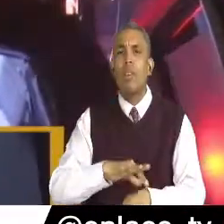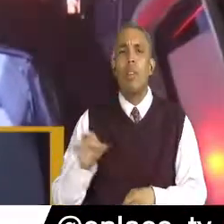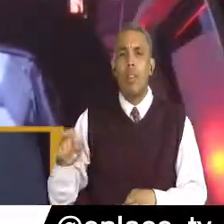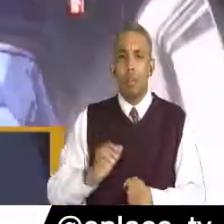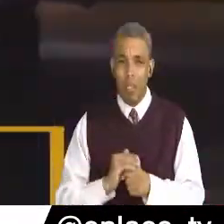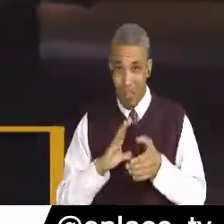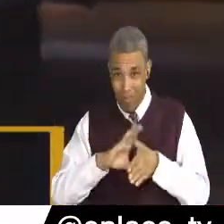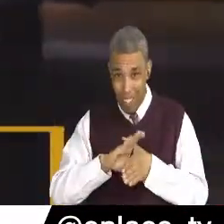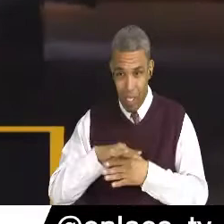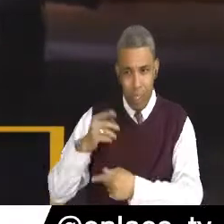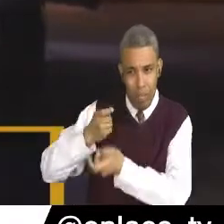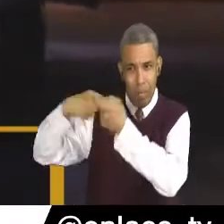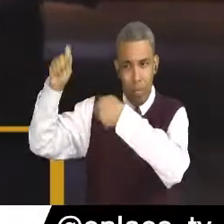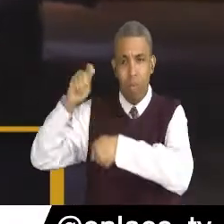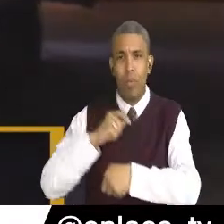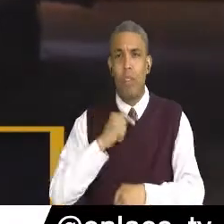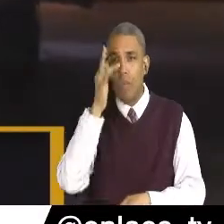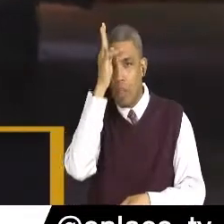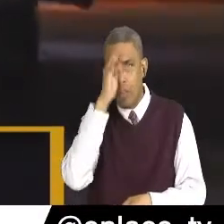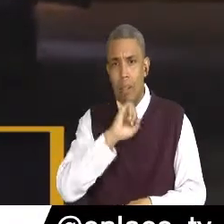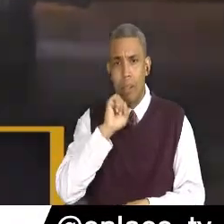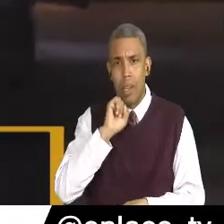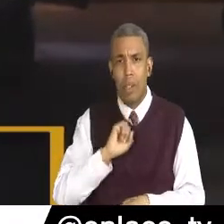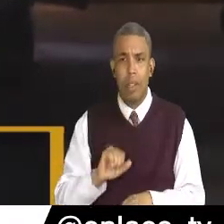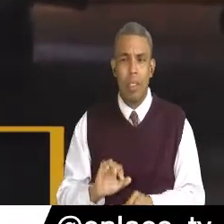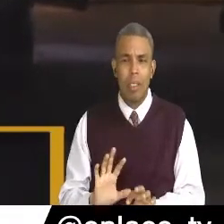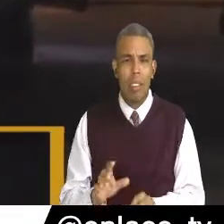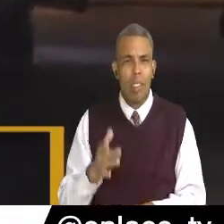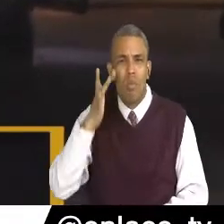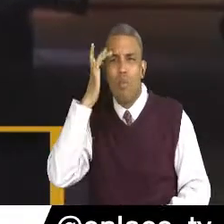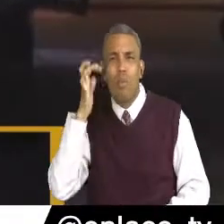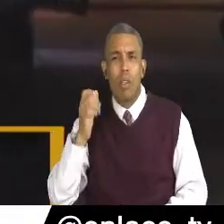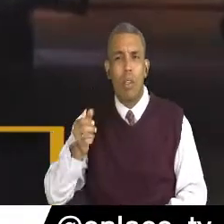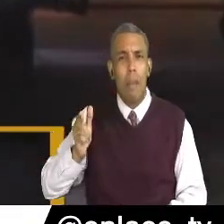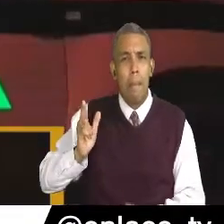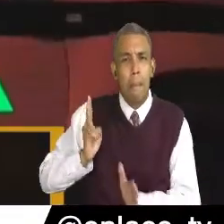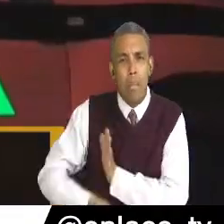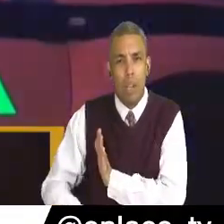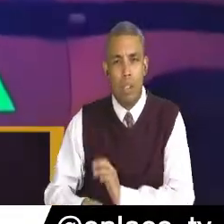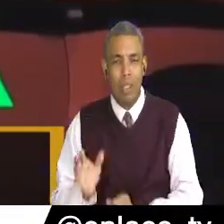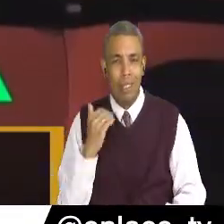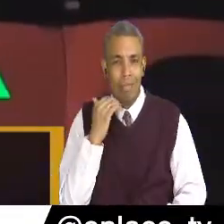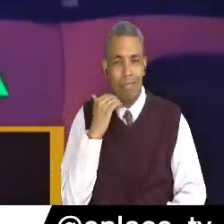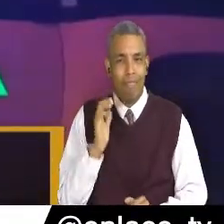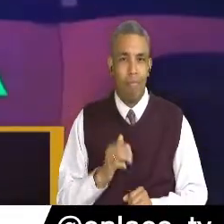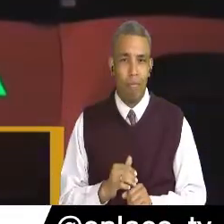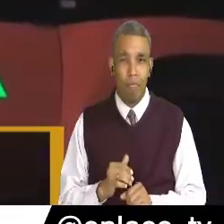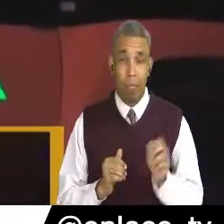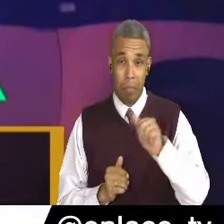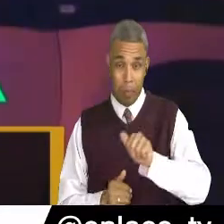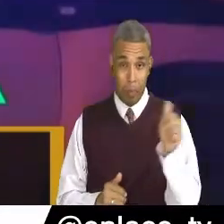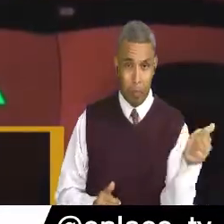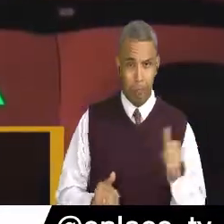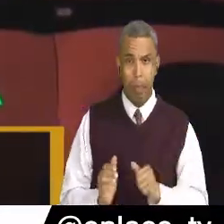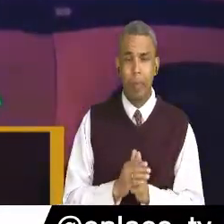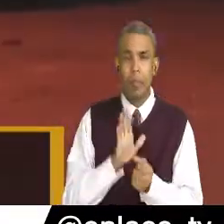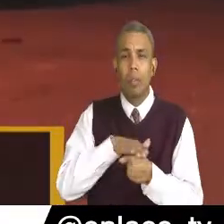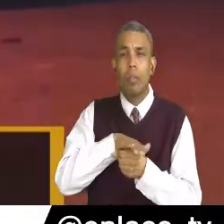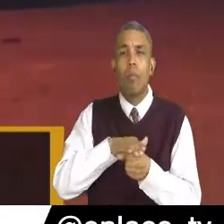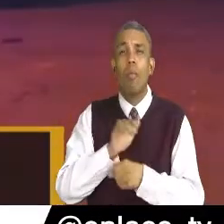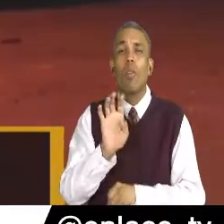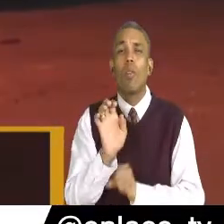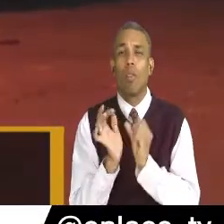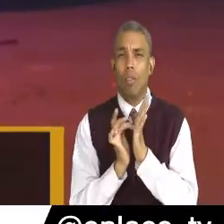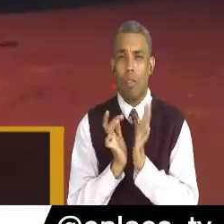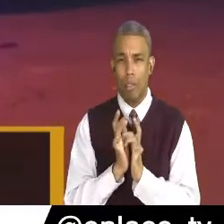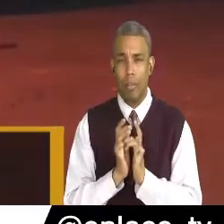Medio. Aún no se conocen los móviles ni detalles de este nuevo atentado sicarial. Y otro de los hechos violentos se presentó en el barrio 9 de Abril,